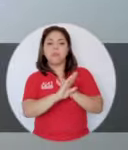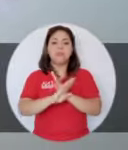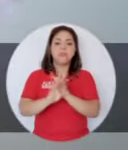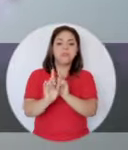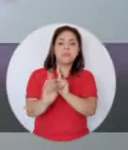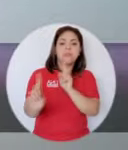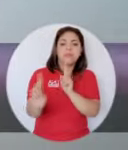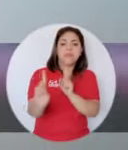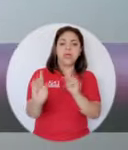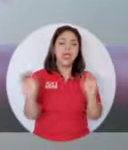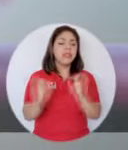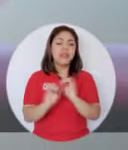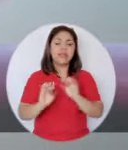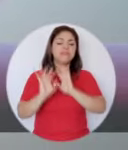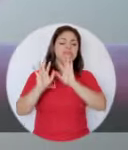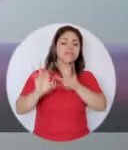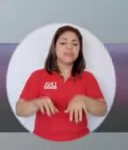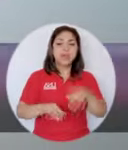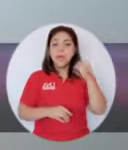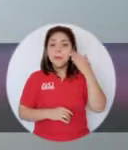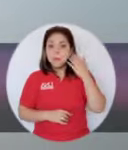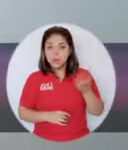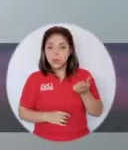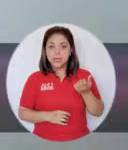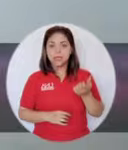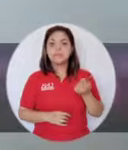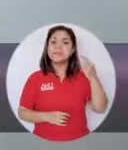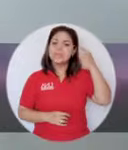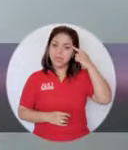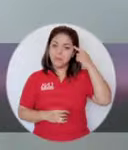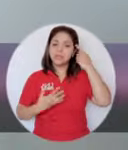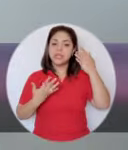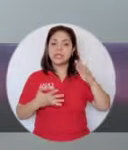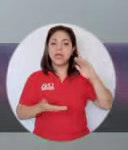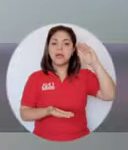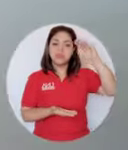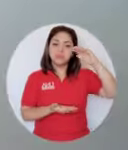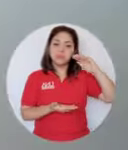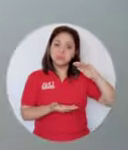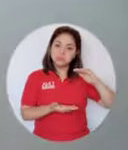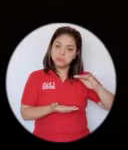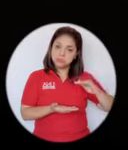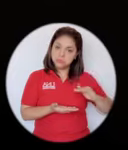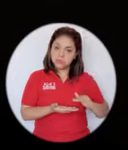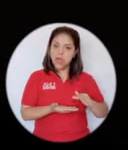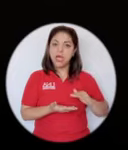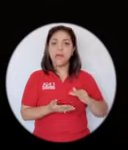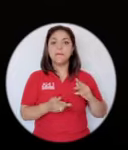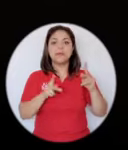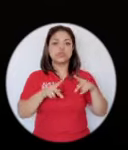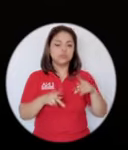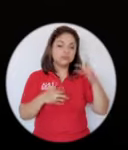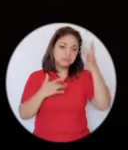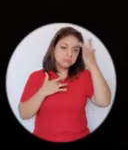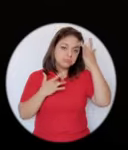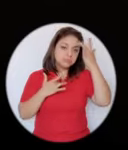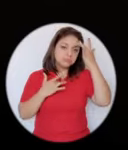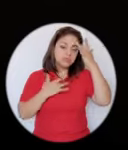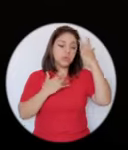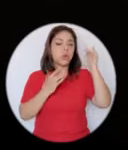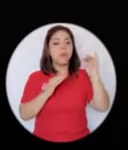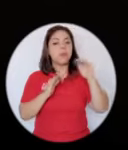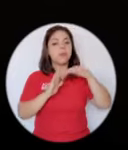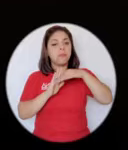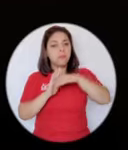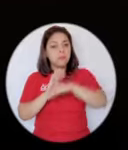guarda distancia y muchas cosas más, porque vemos que hay una tendencia a la baja en la cantidad de casos, hay